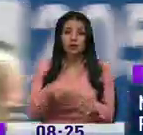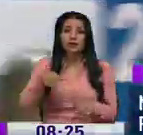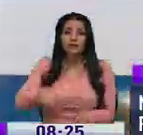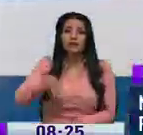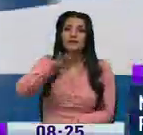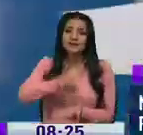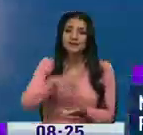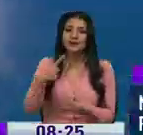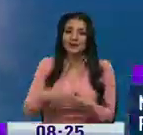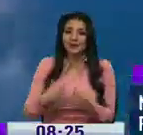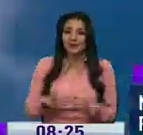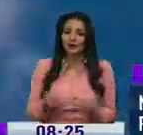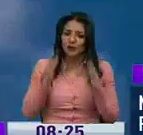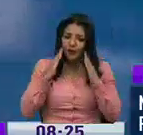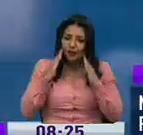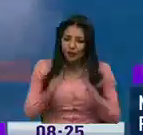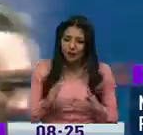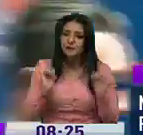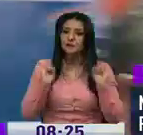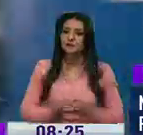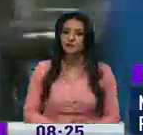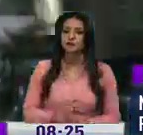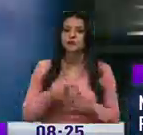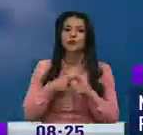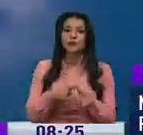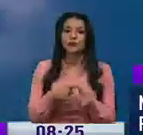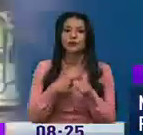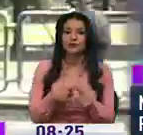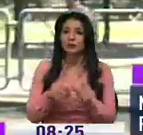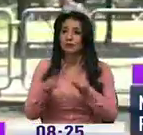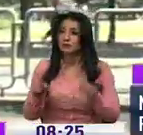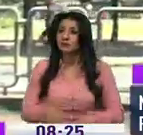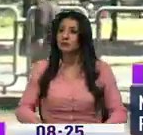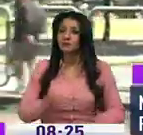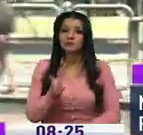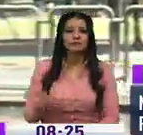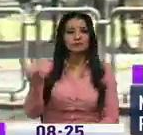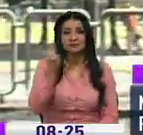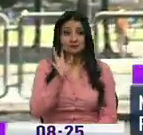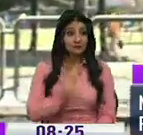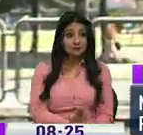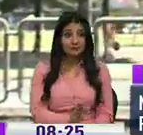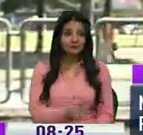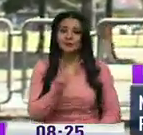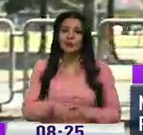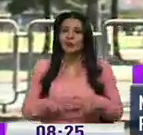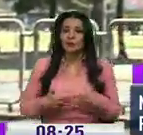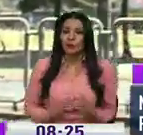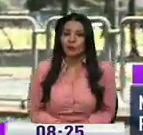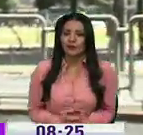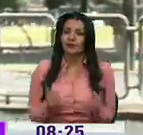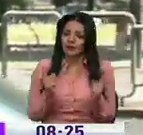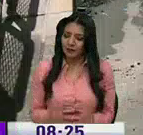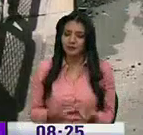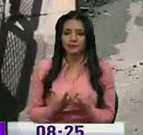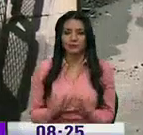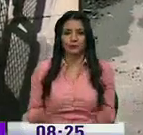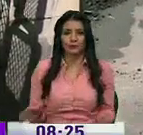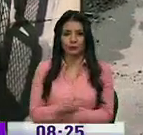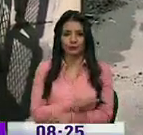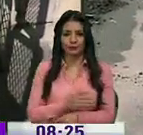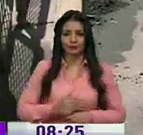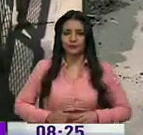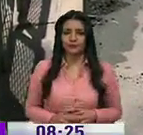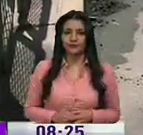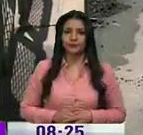Quito. Hay que atender estas necesidades, estamos encontrándonos con sitios turísticos que no puede tener ningún tipo de estos escenarios. En Quito